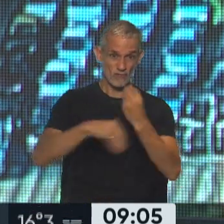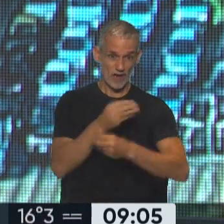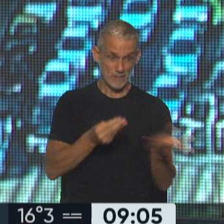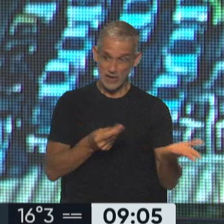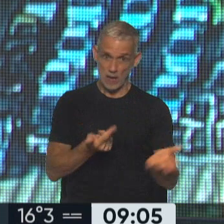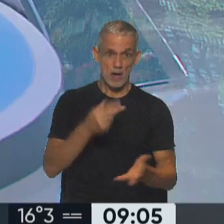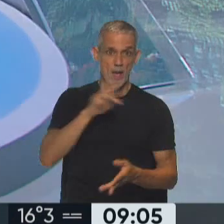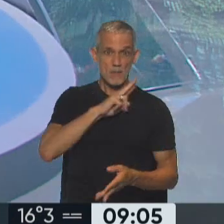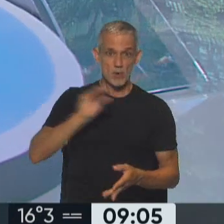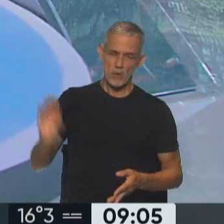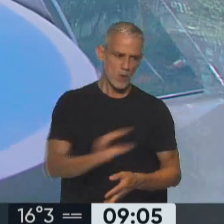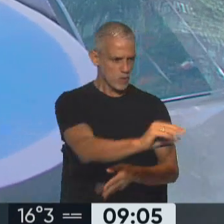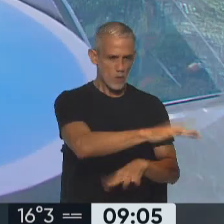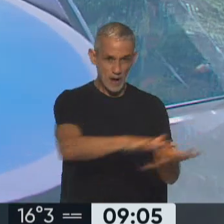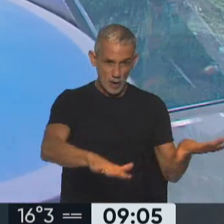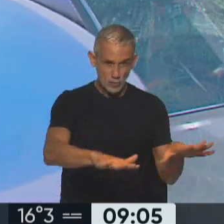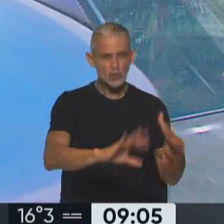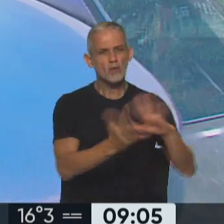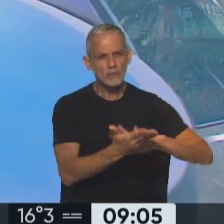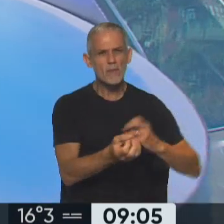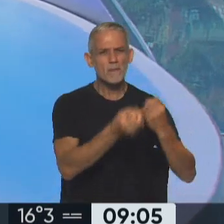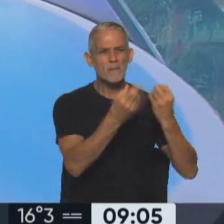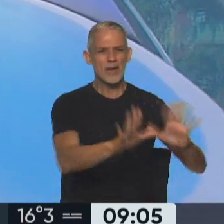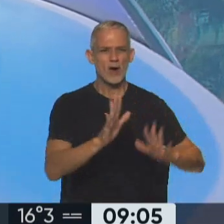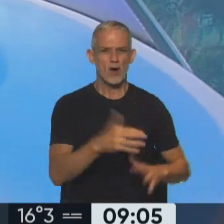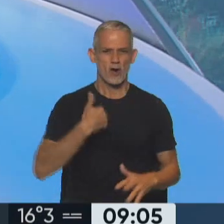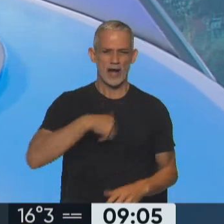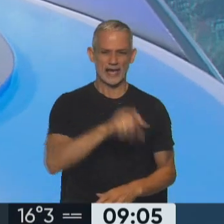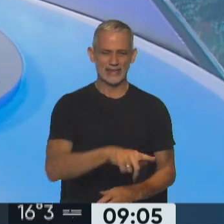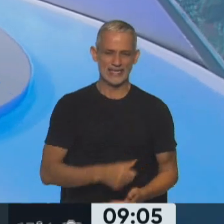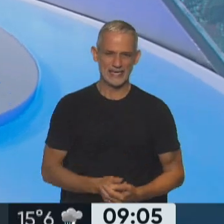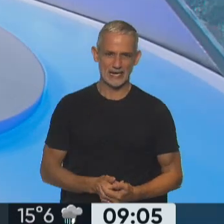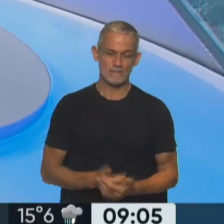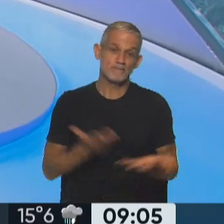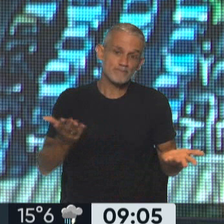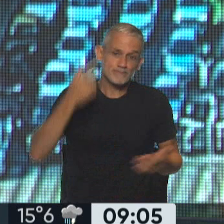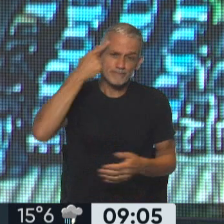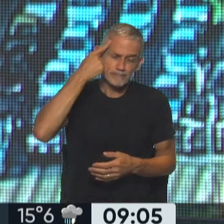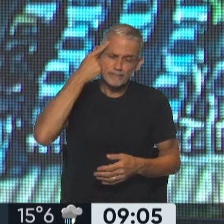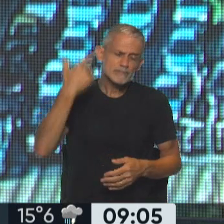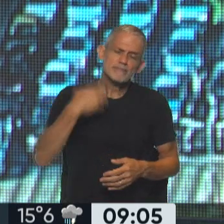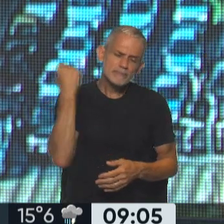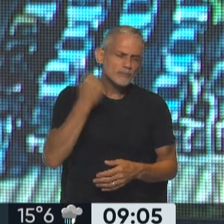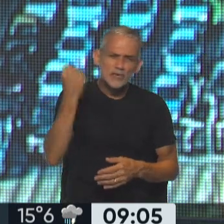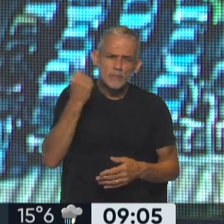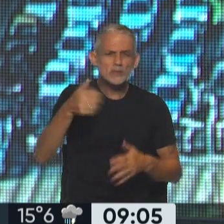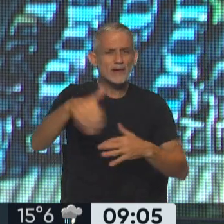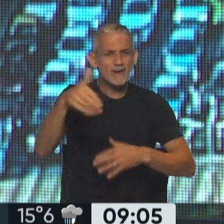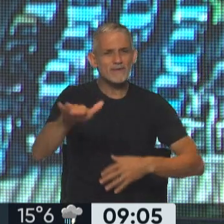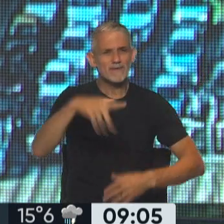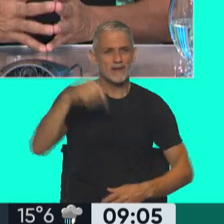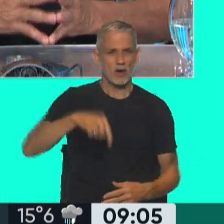que también la niñez esté de otra manera en nuestro país. Entonces, creemos que es muy, pero muy importante lo que va a pasar